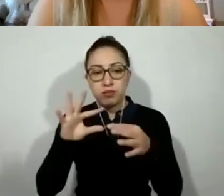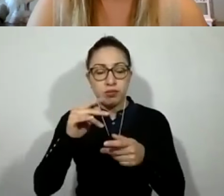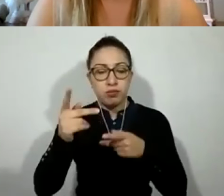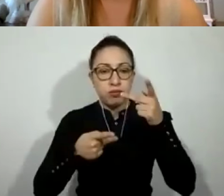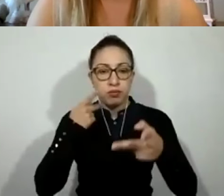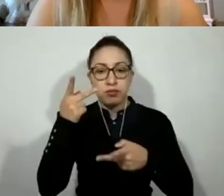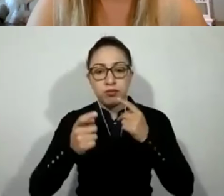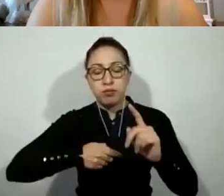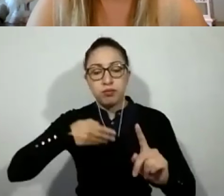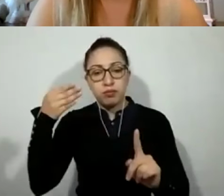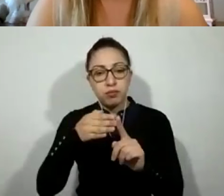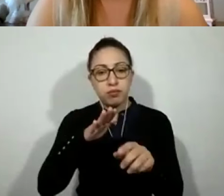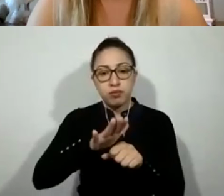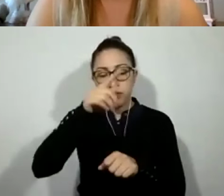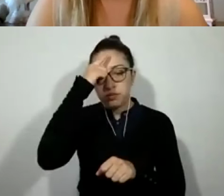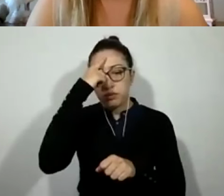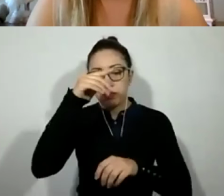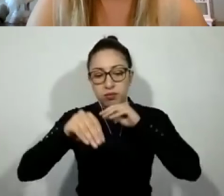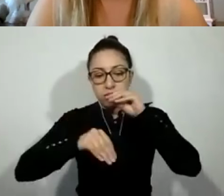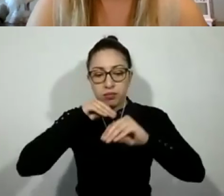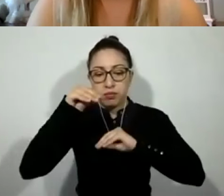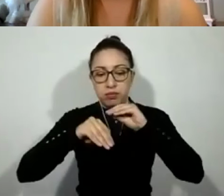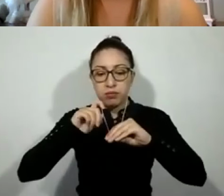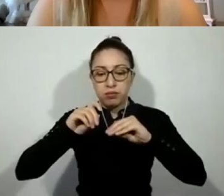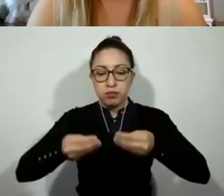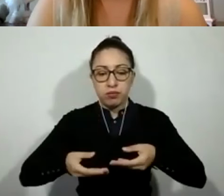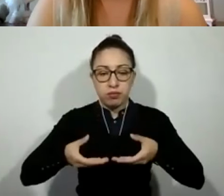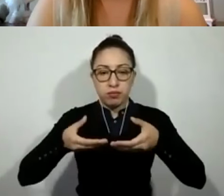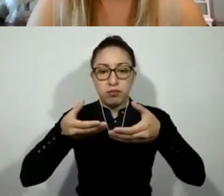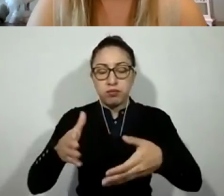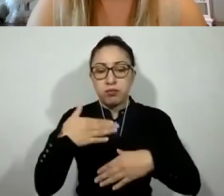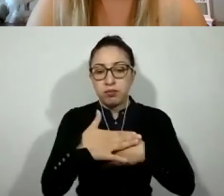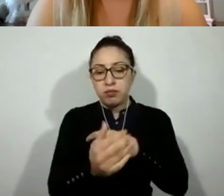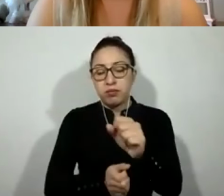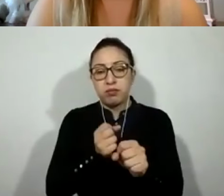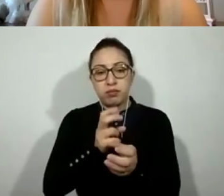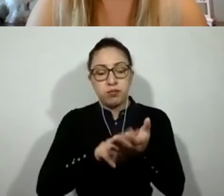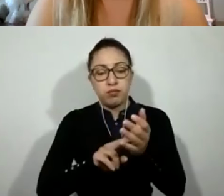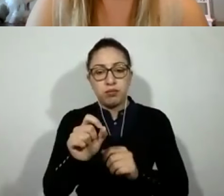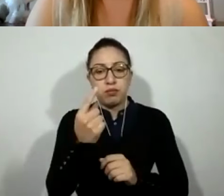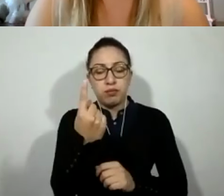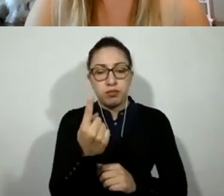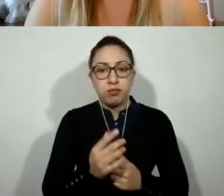para la elaboración del paquete económico de la Ciudad de México hasta por 20 minutos.